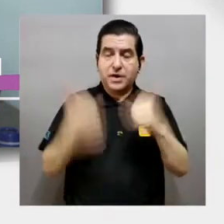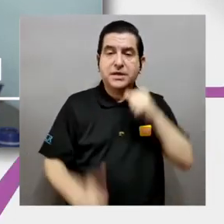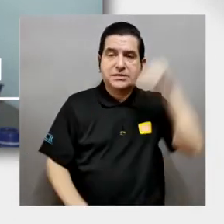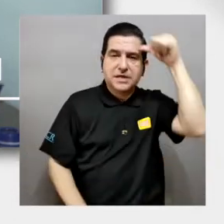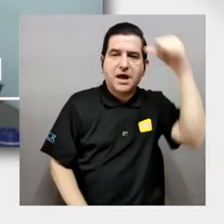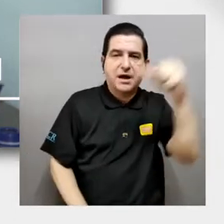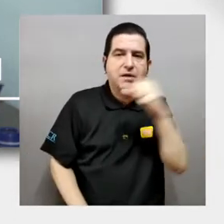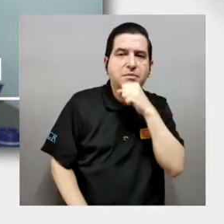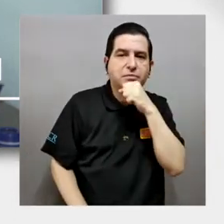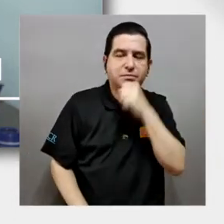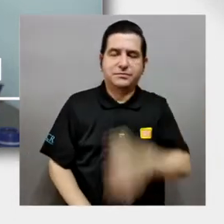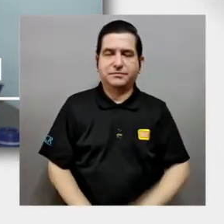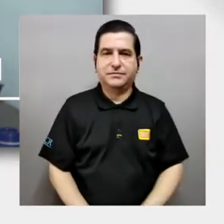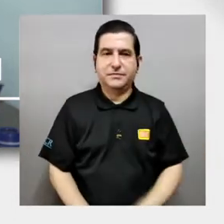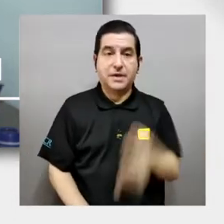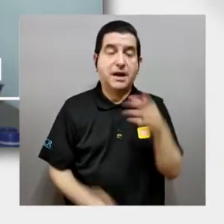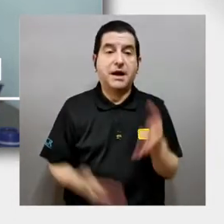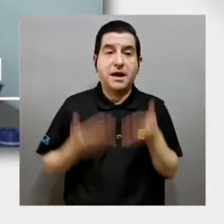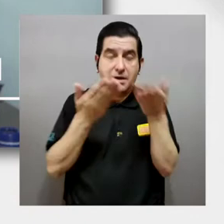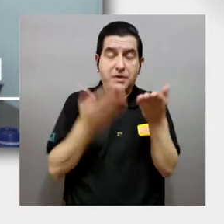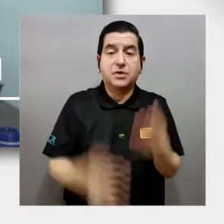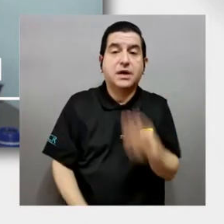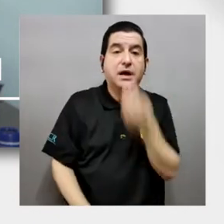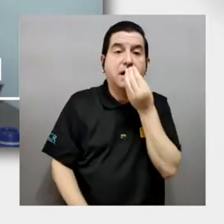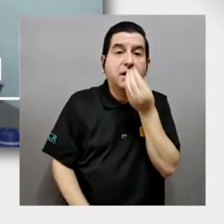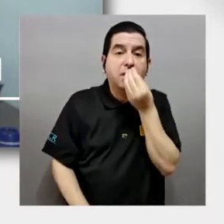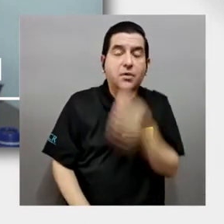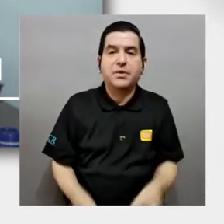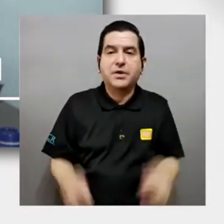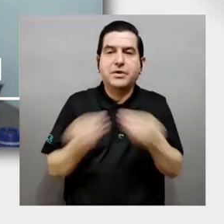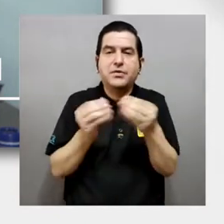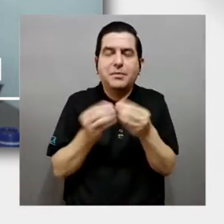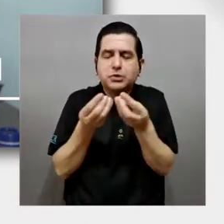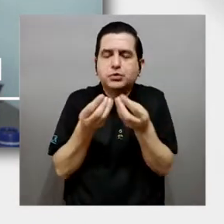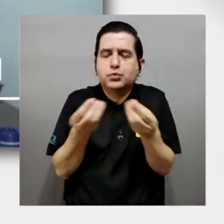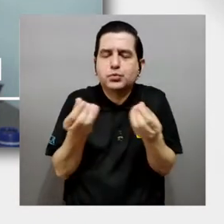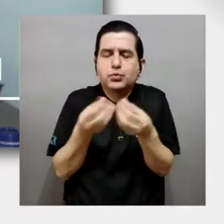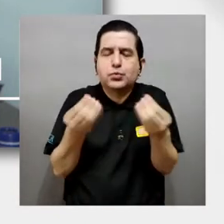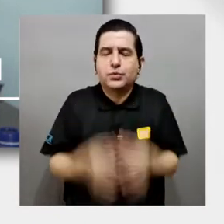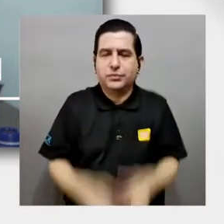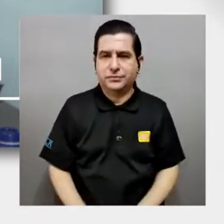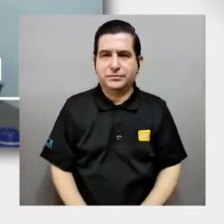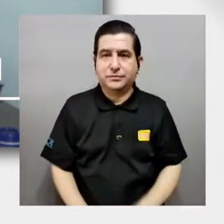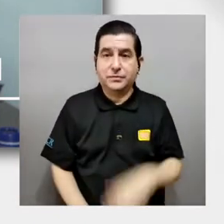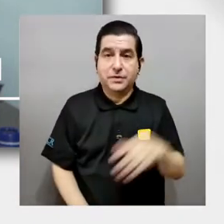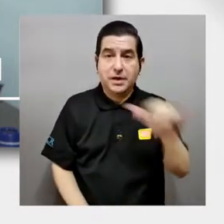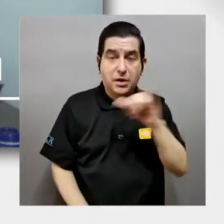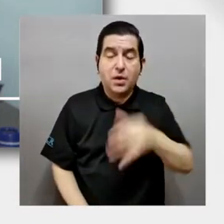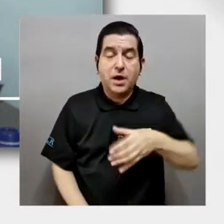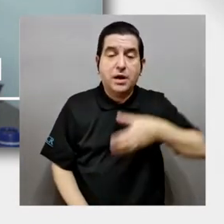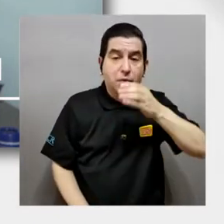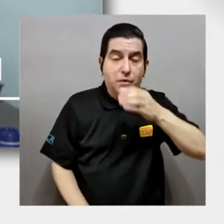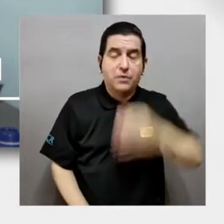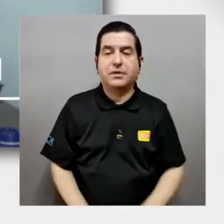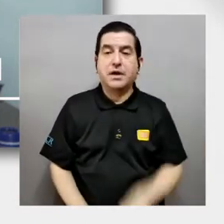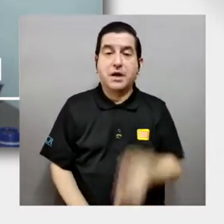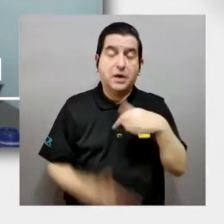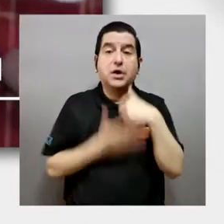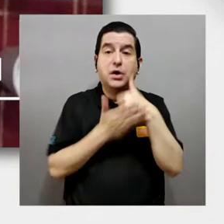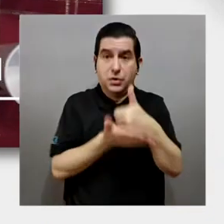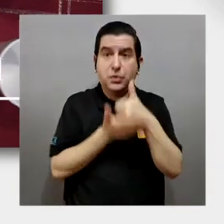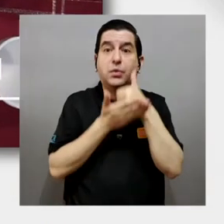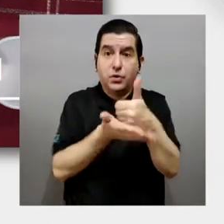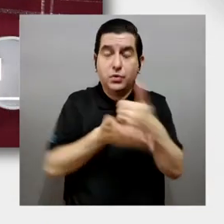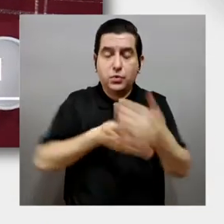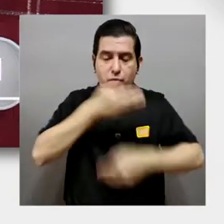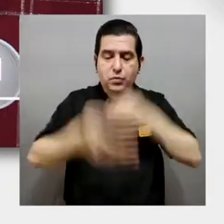señores o señoras de edad mayor, les damos las comidas más finos, más líquidos.